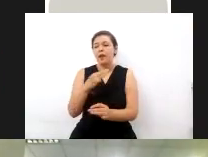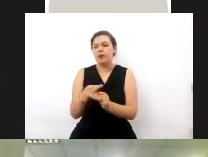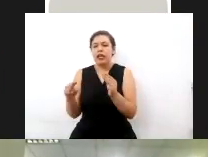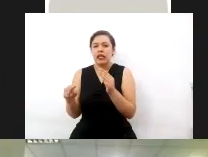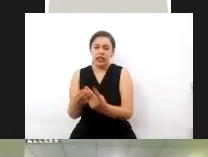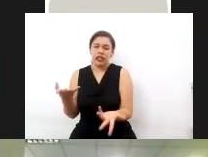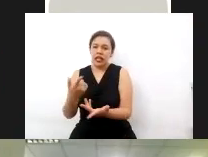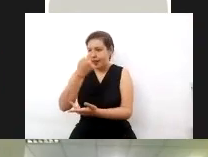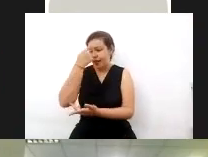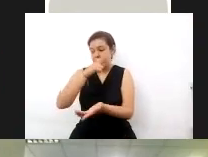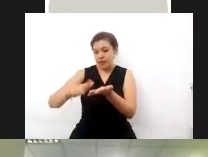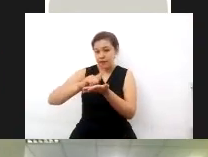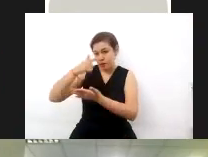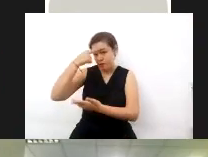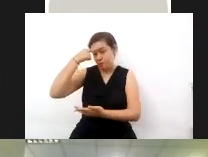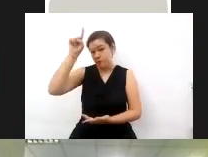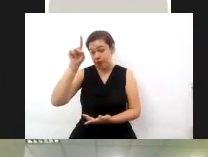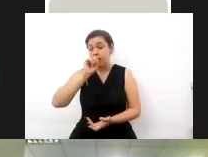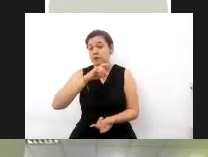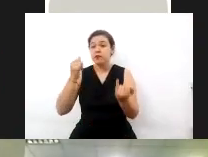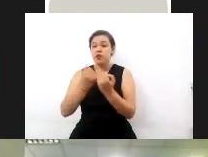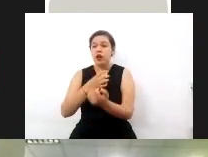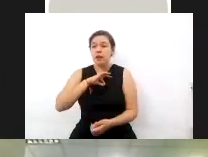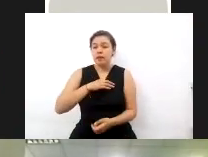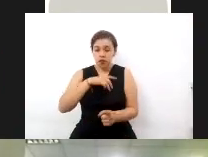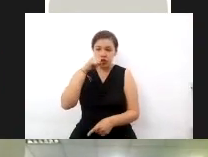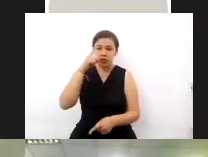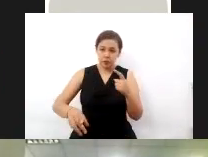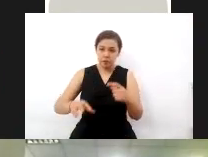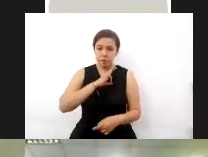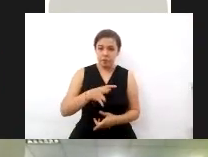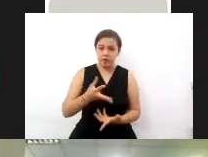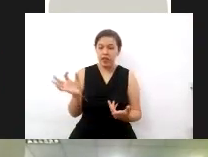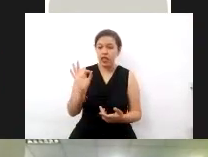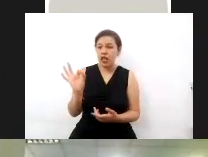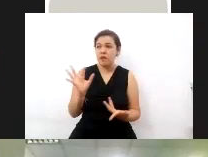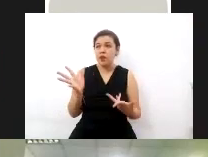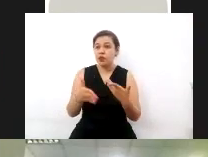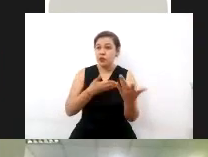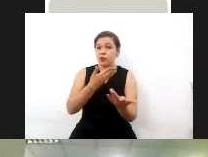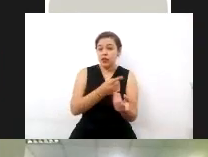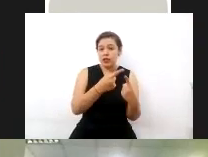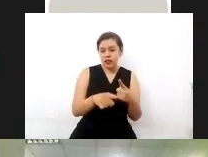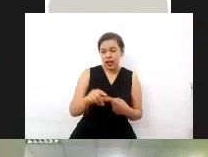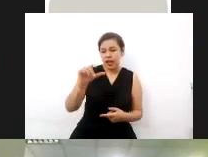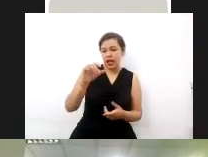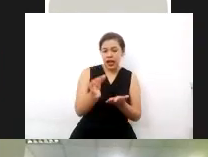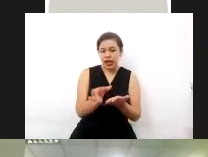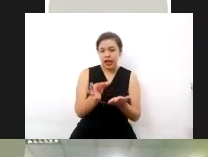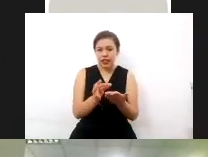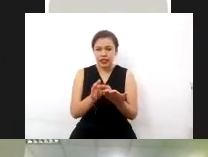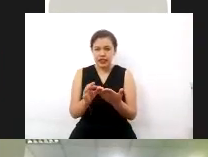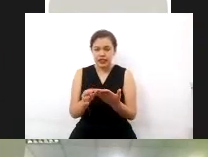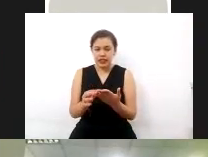fácil limpieza y que se pueda desinfectar, que en este caso podría ser una alternativa el acero inoxidable o bien